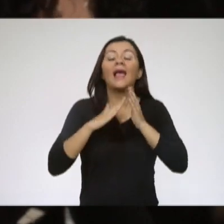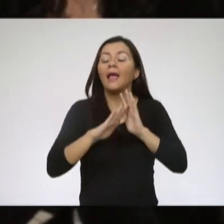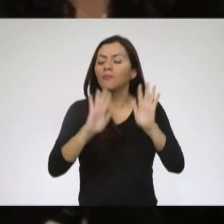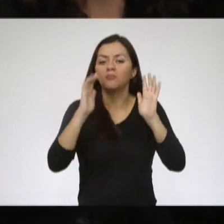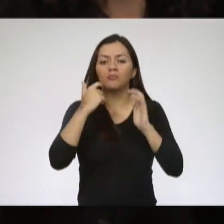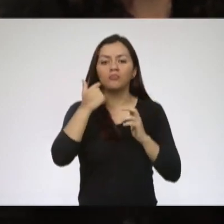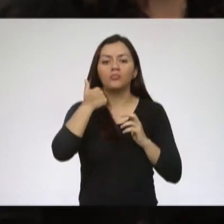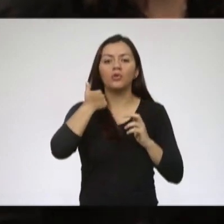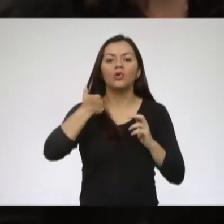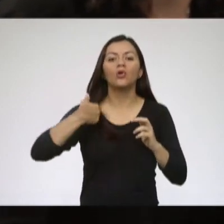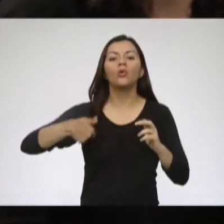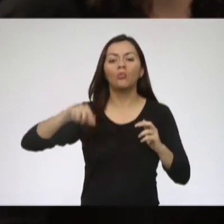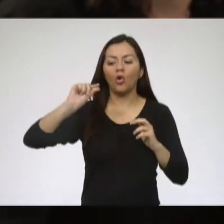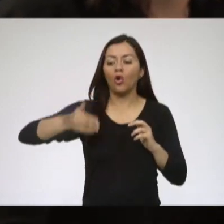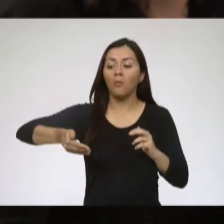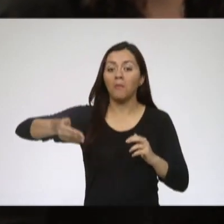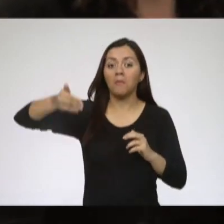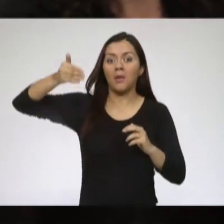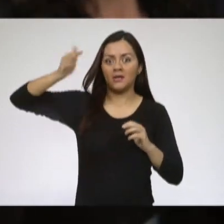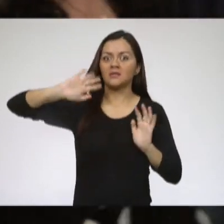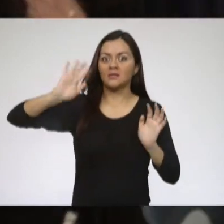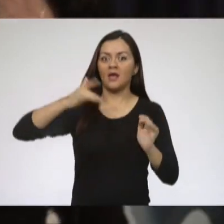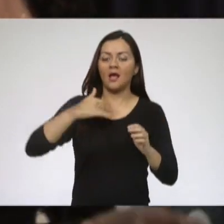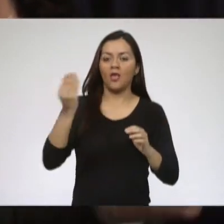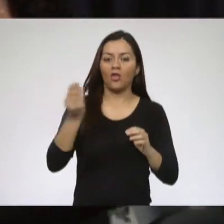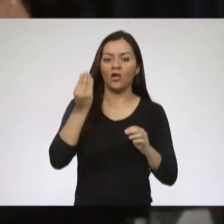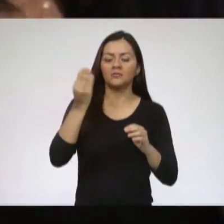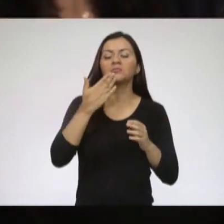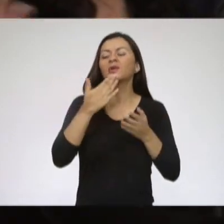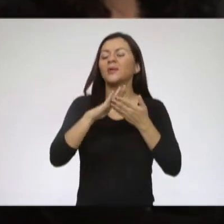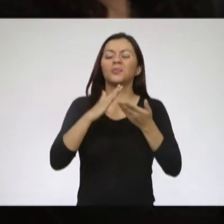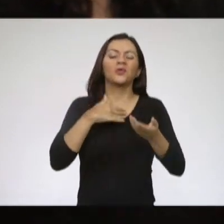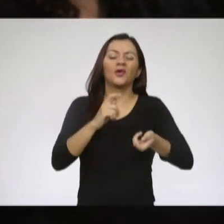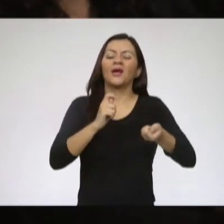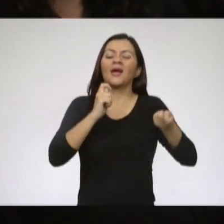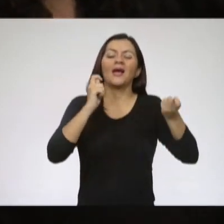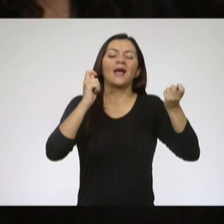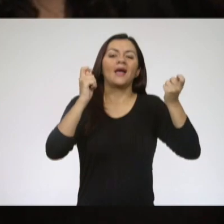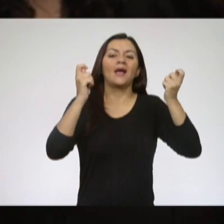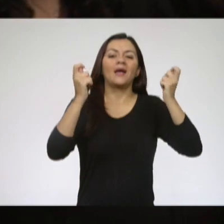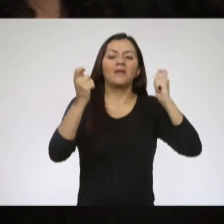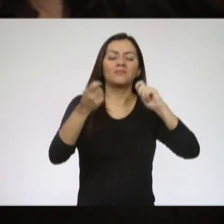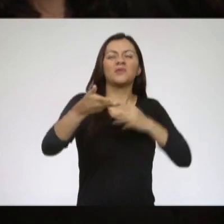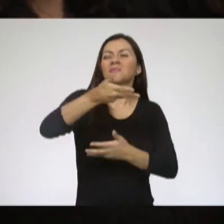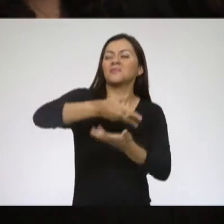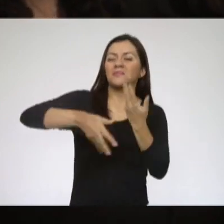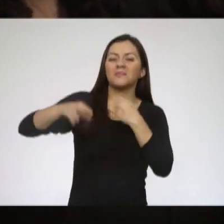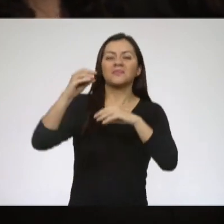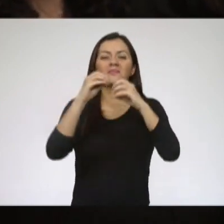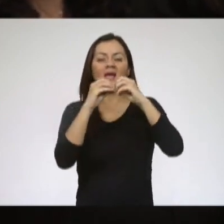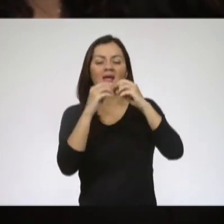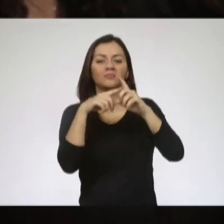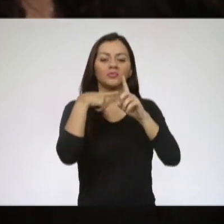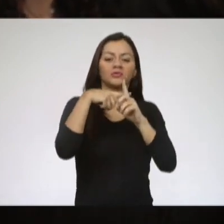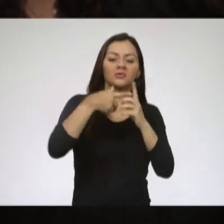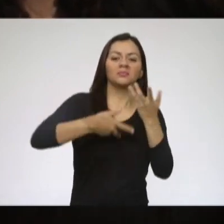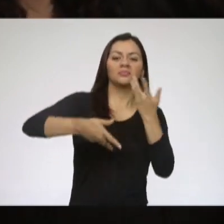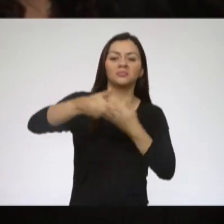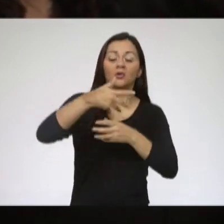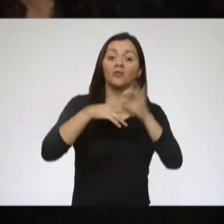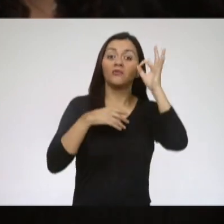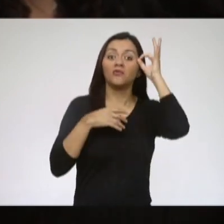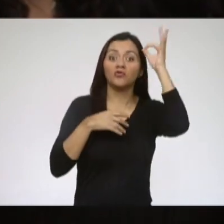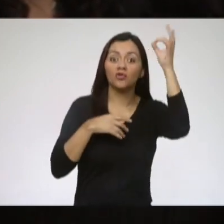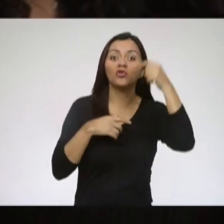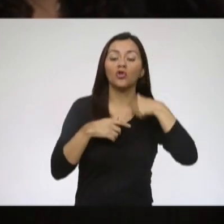ahora nosotros ya como más grandecitos, ahora nosotros hacemos el cambio y ahí va esto de lo dinámico. ¿Por qué? Porque ahora cuando nosotros seamos padres